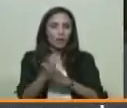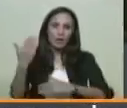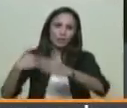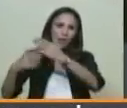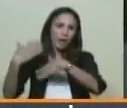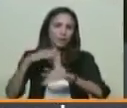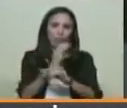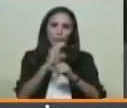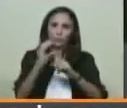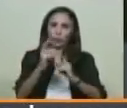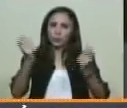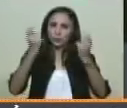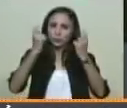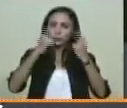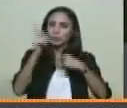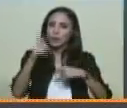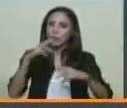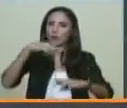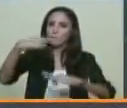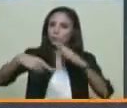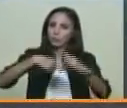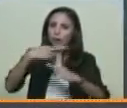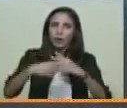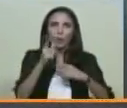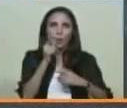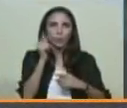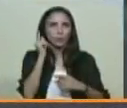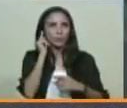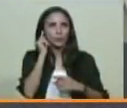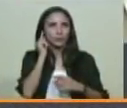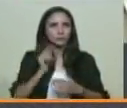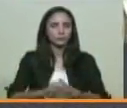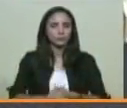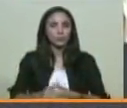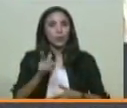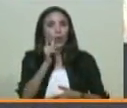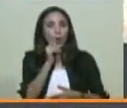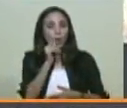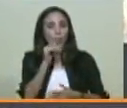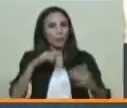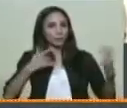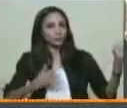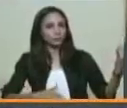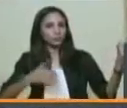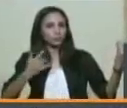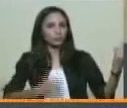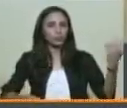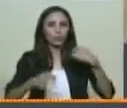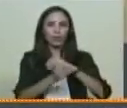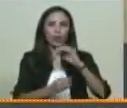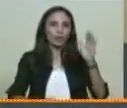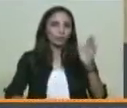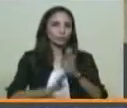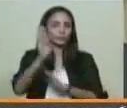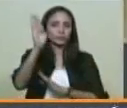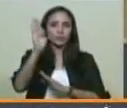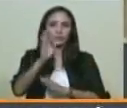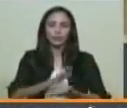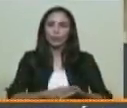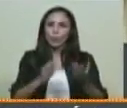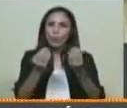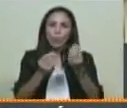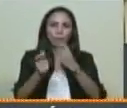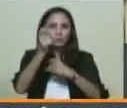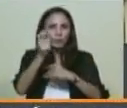particularmente los revolucionarios y las revolucionarias. Fue Ali el disparador de la conciencia de millones